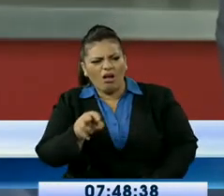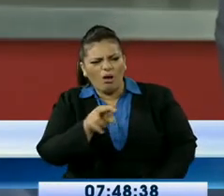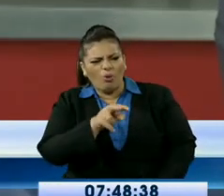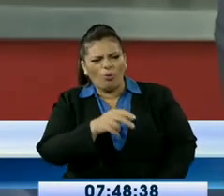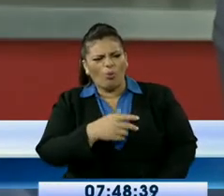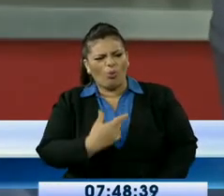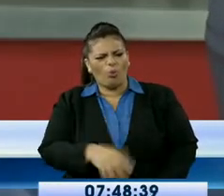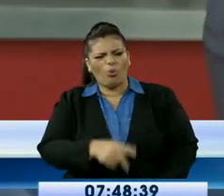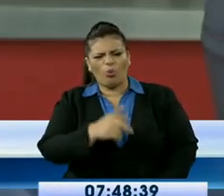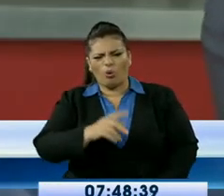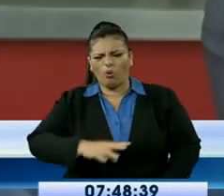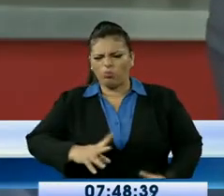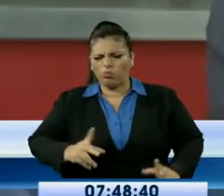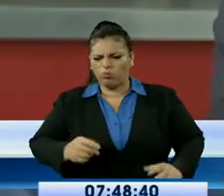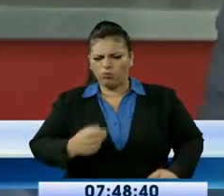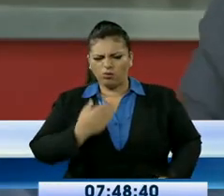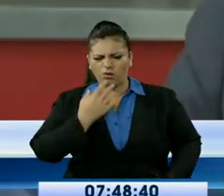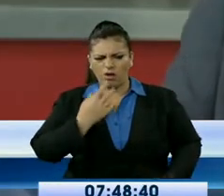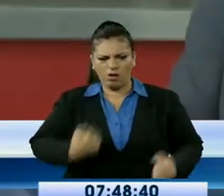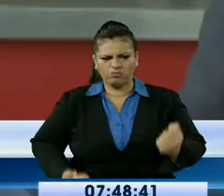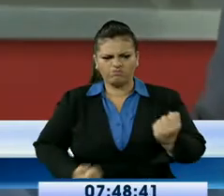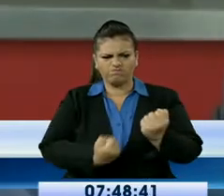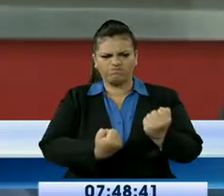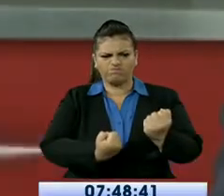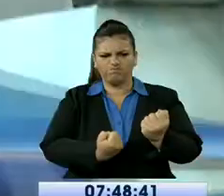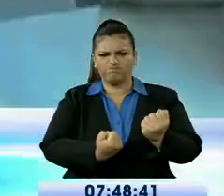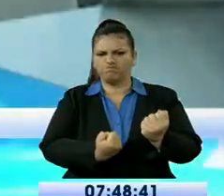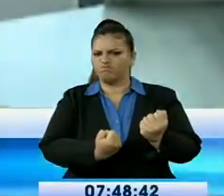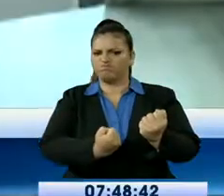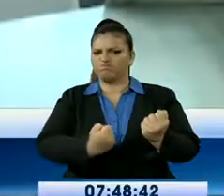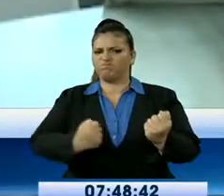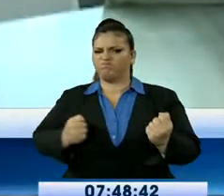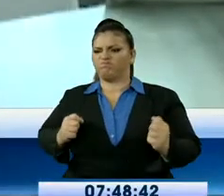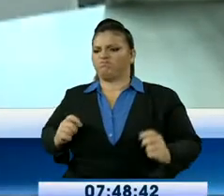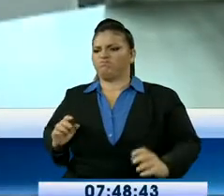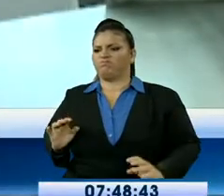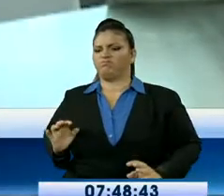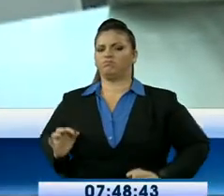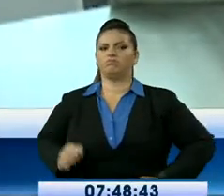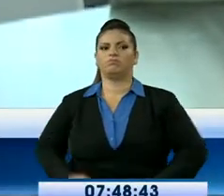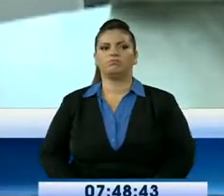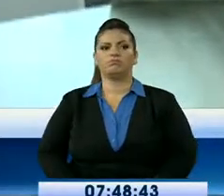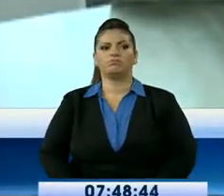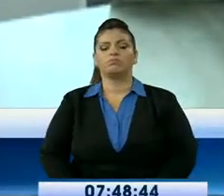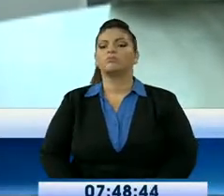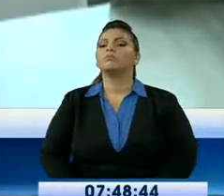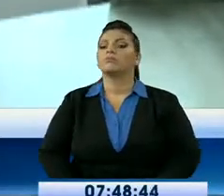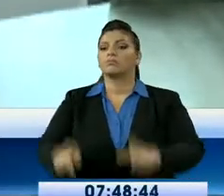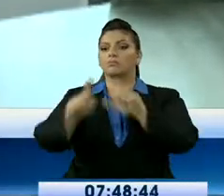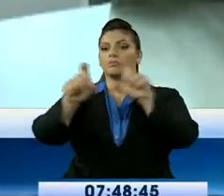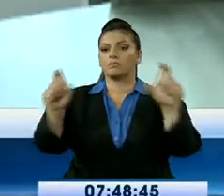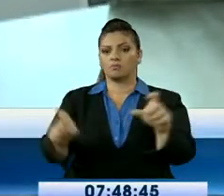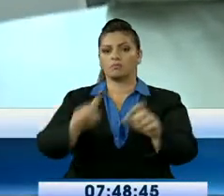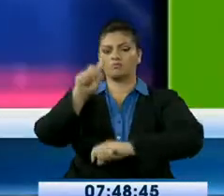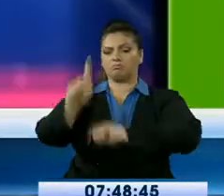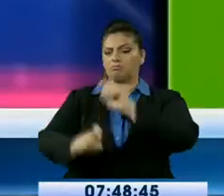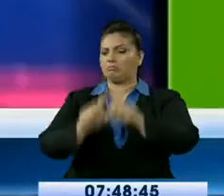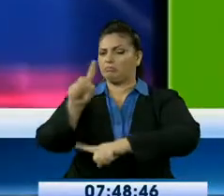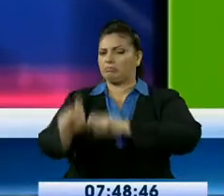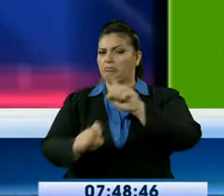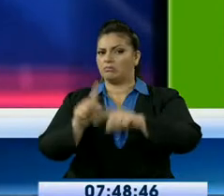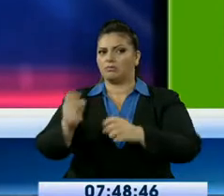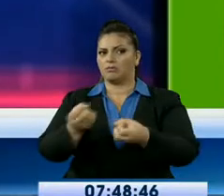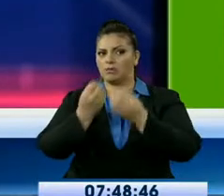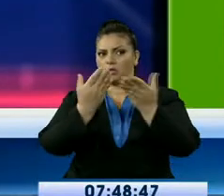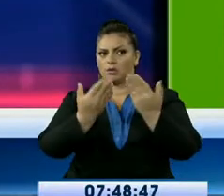logrado permear a la base electoral. En la encuesta de Márquez, al binomio de Alianza País le siguen Guillermo